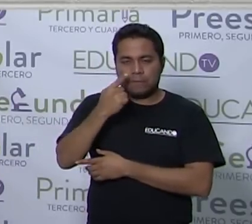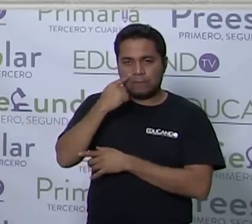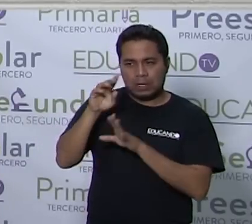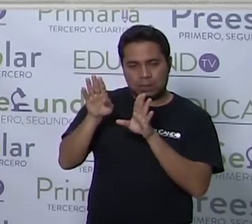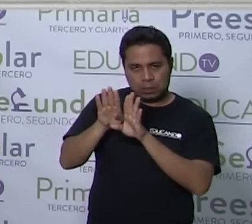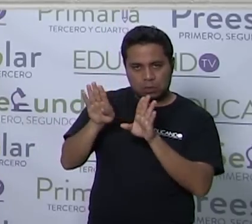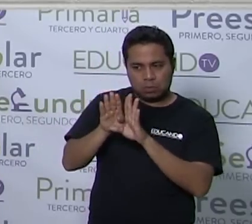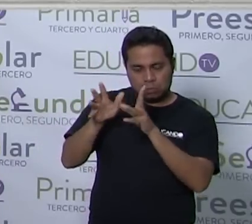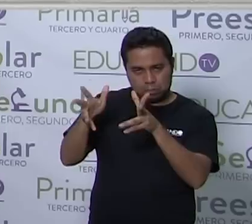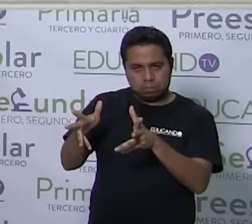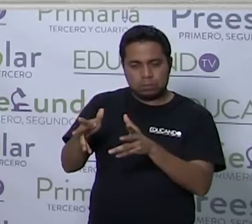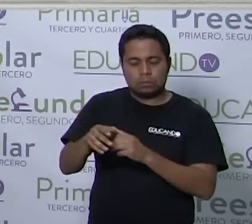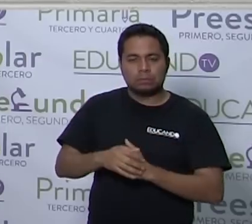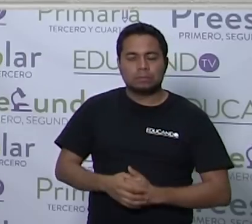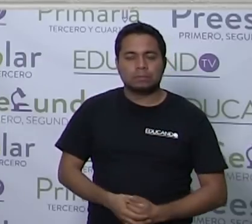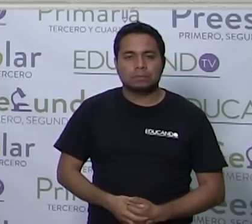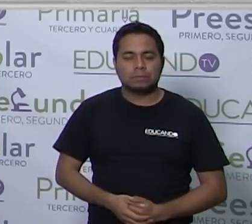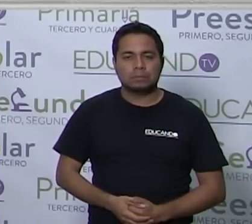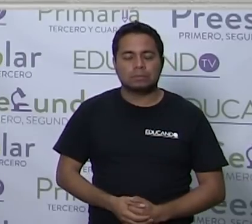luna